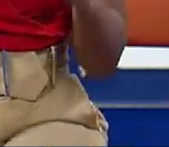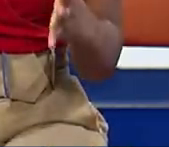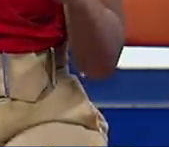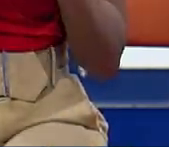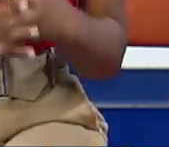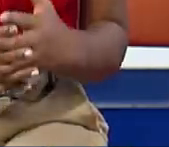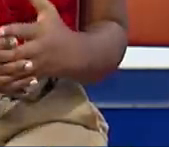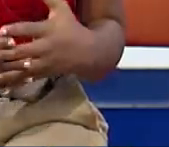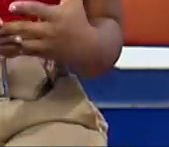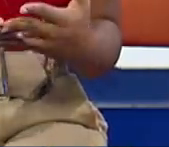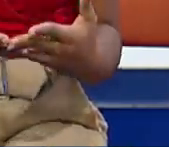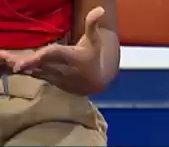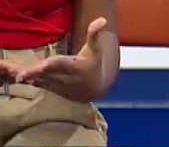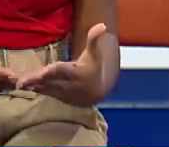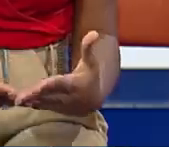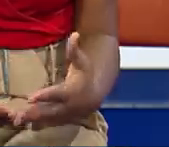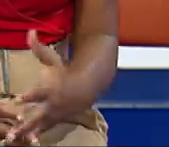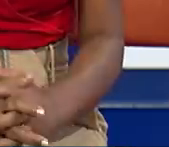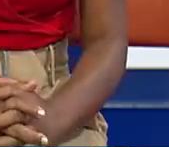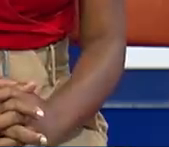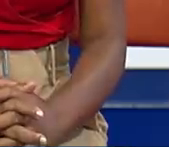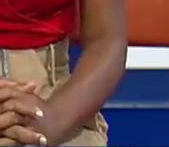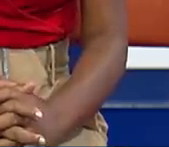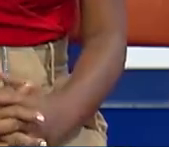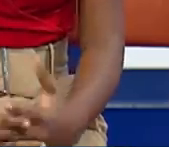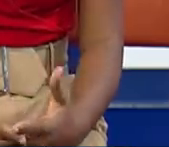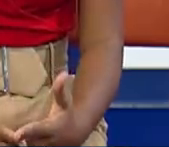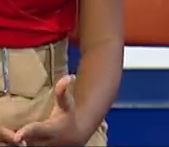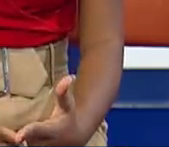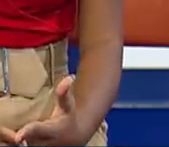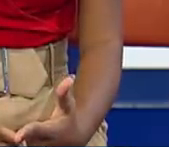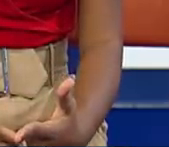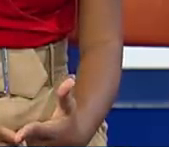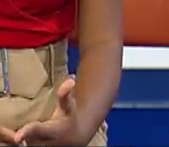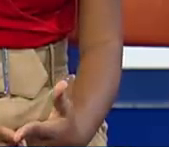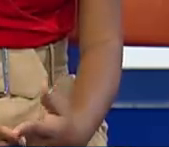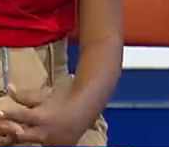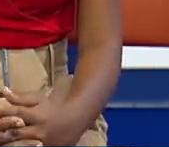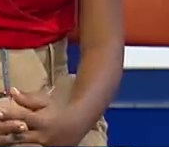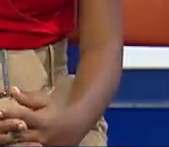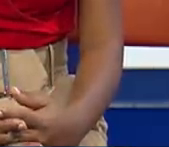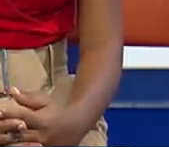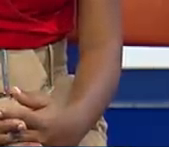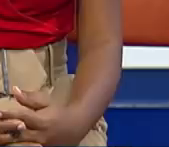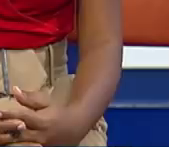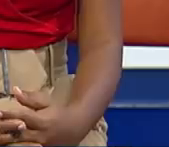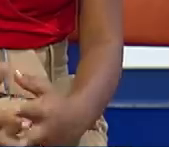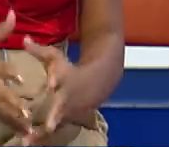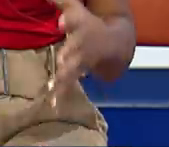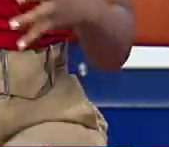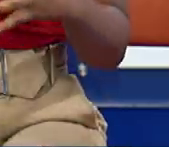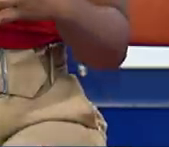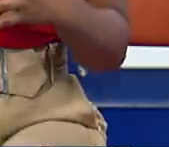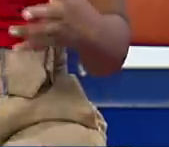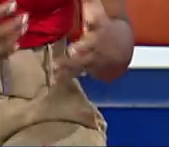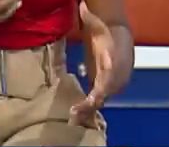un fuerte abrazo para que pronto esta situación pueda salir, para que esa situación pueda pasar. Recuerden que tenemos que poner de nuestra parte